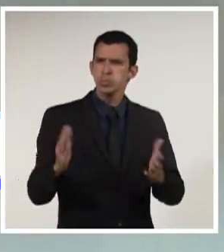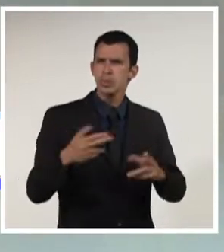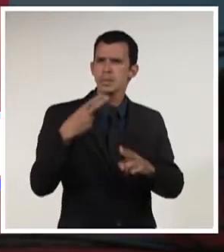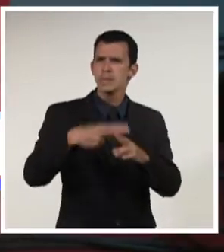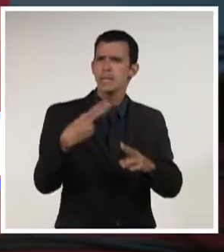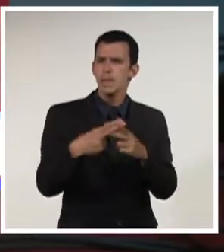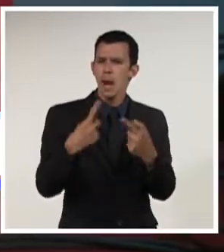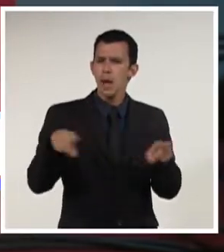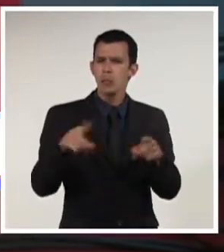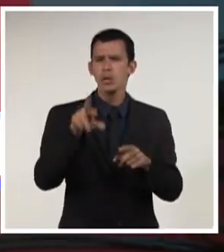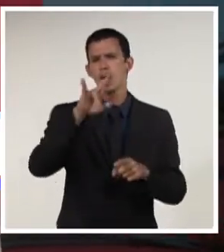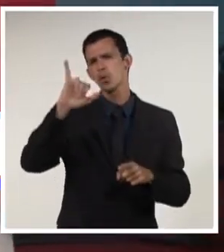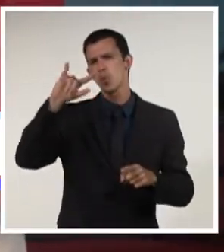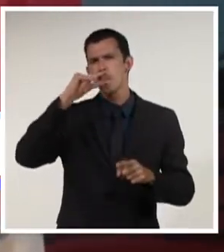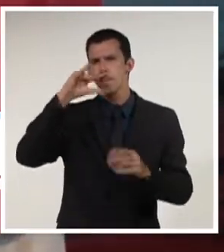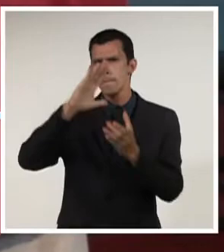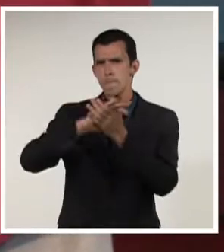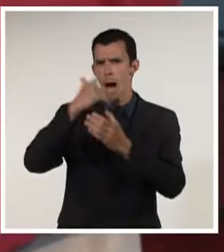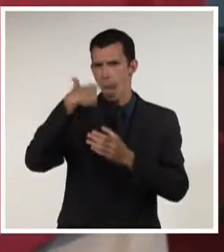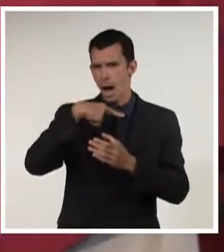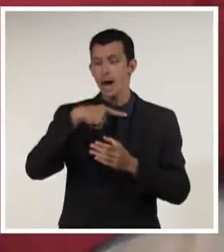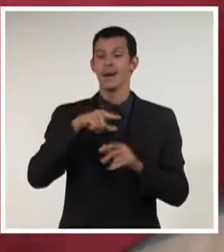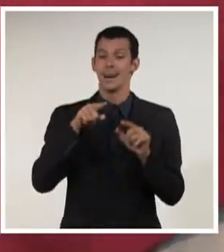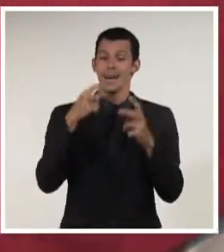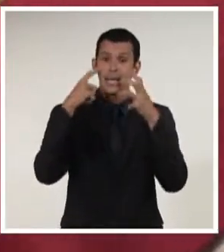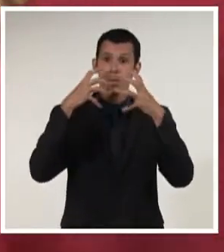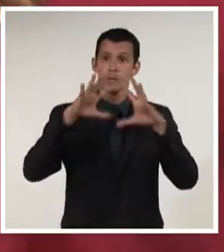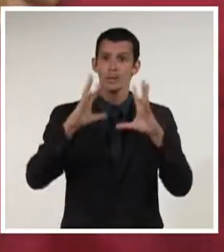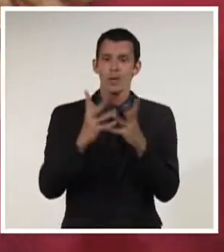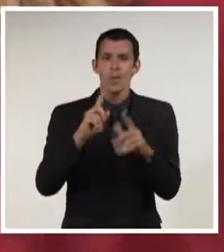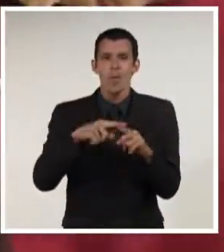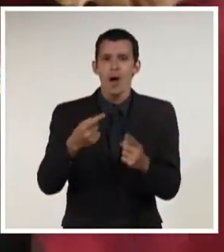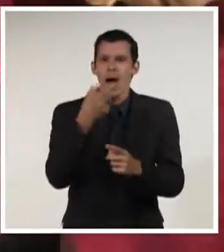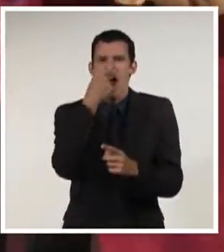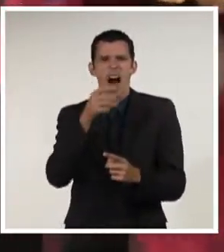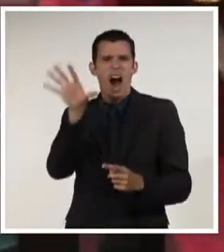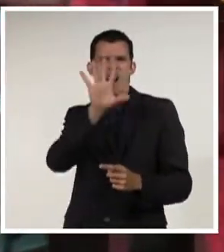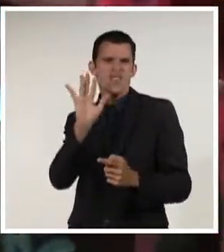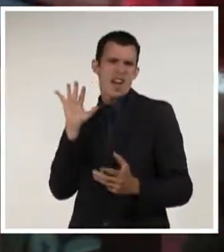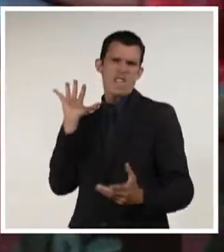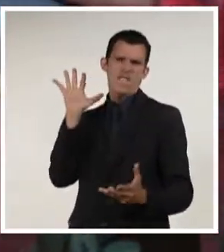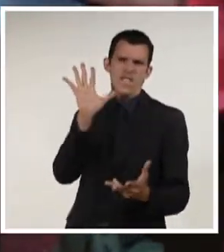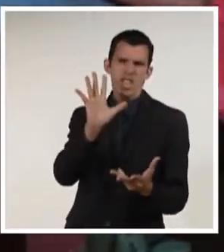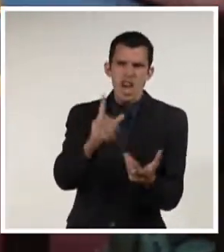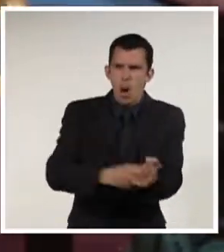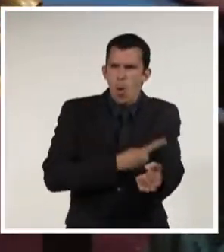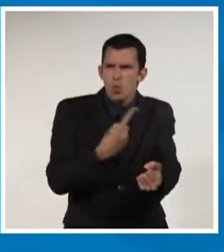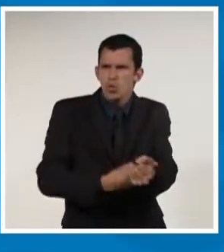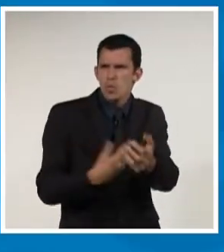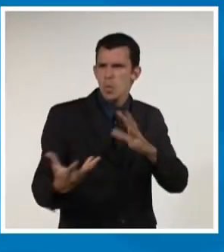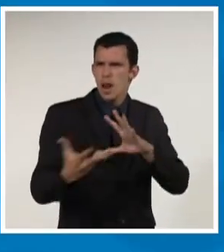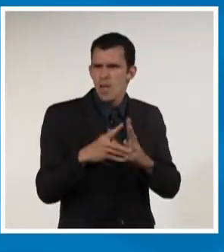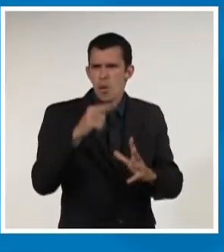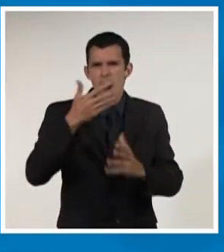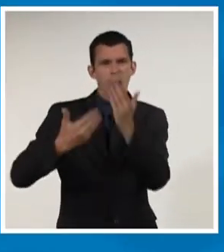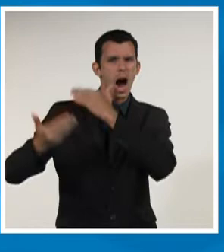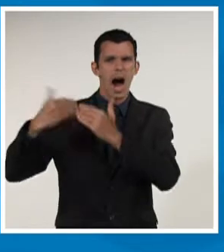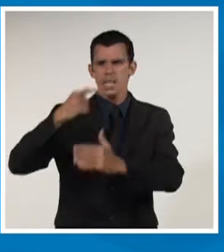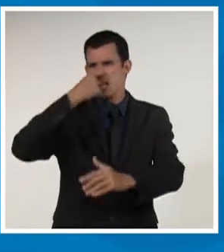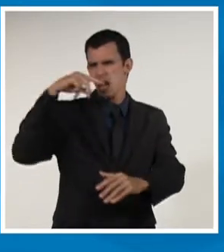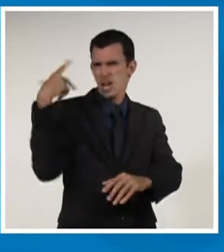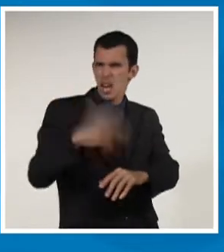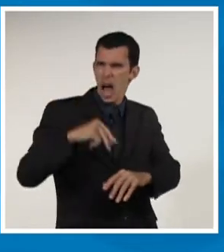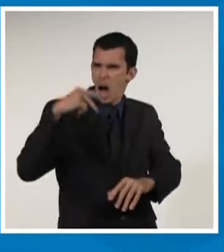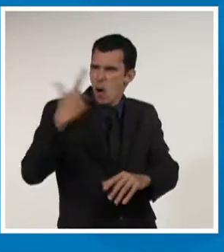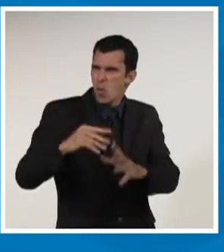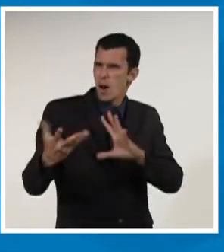el festival está dedicado a la presencia yoruba como patrimonio histórico heredado de la esclavitud la provincia de pinar del